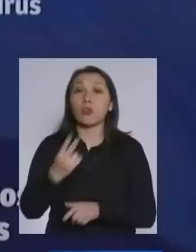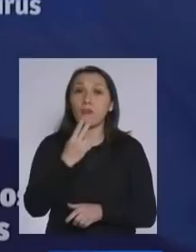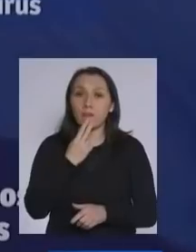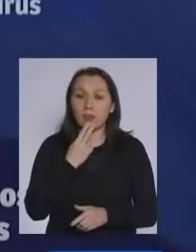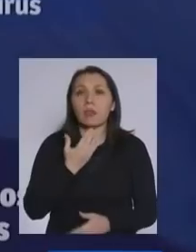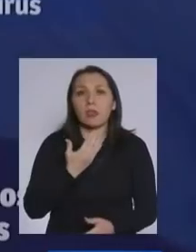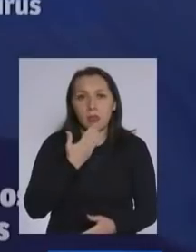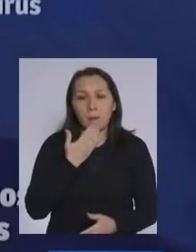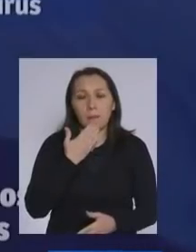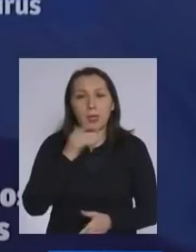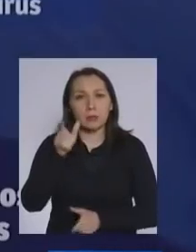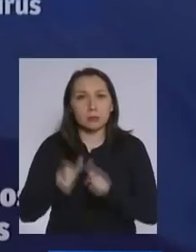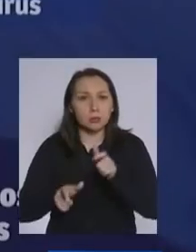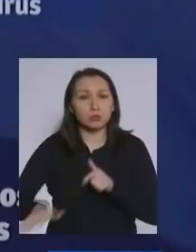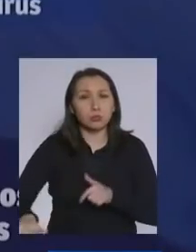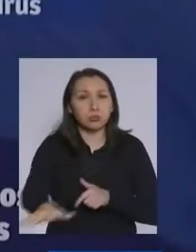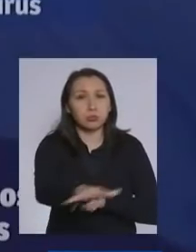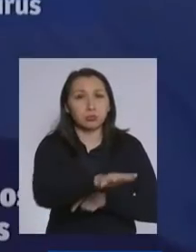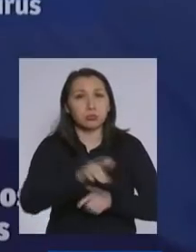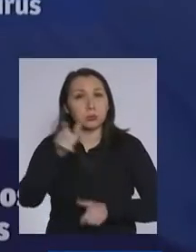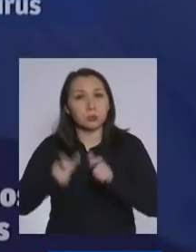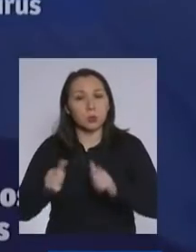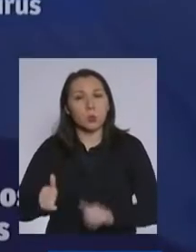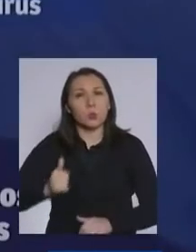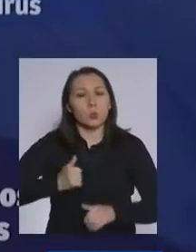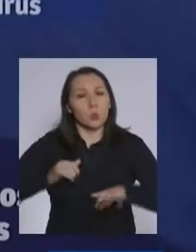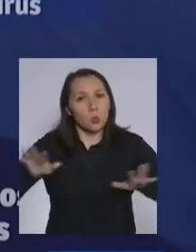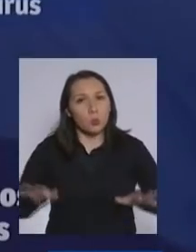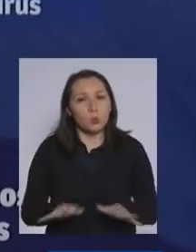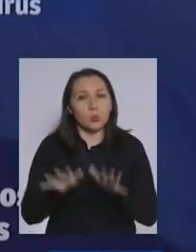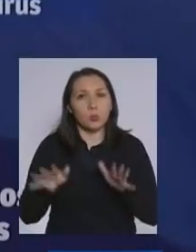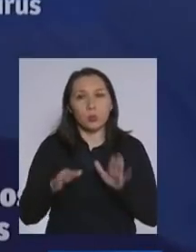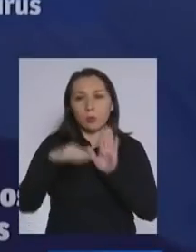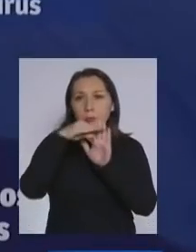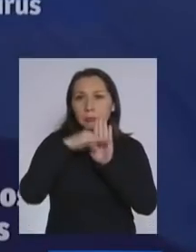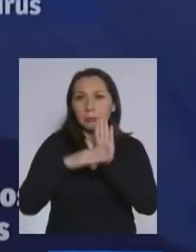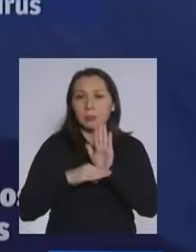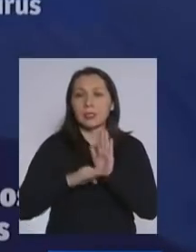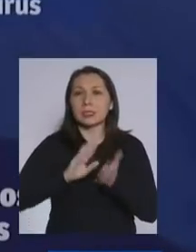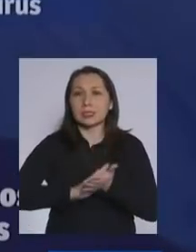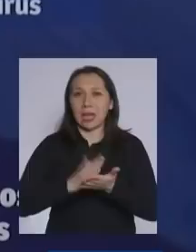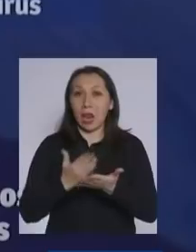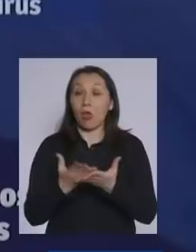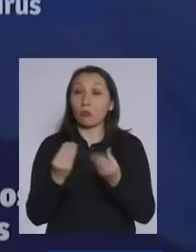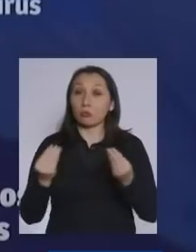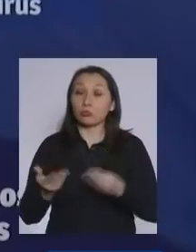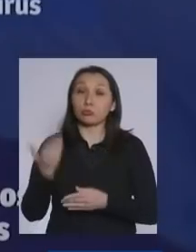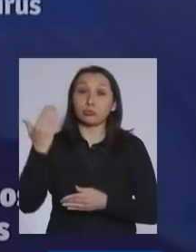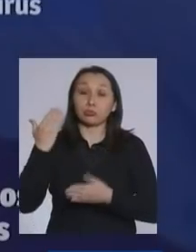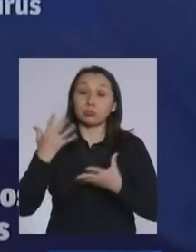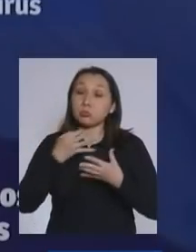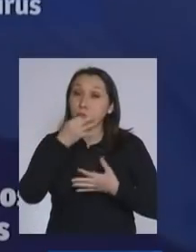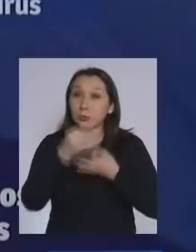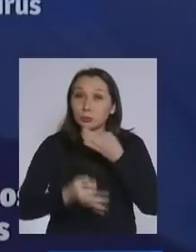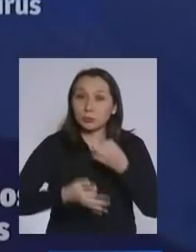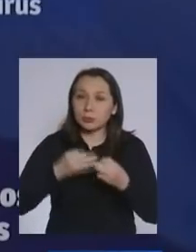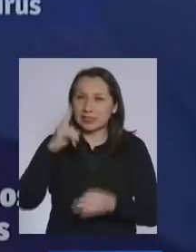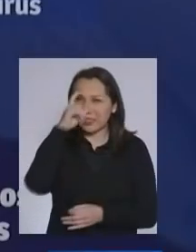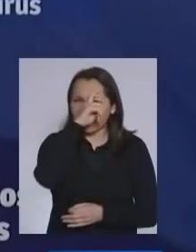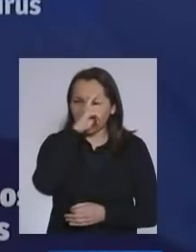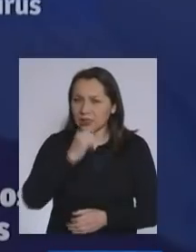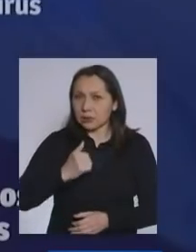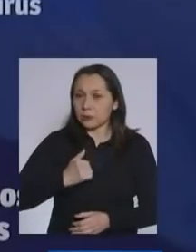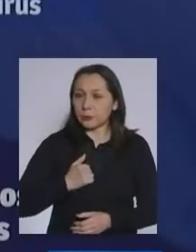también, ya que se han esforzado por cumplir las medidas sanitarias que muchas veces son